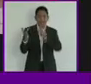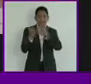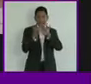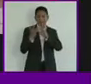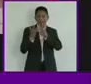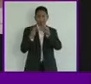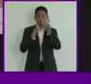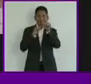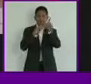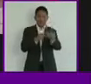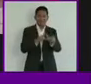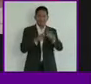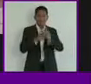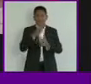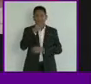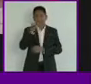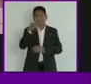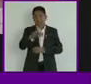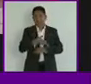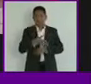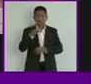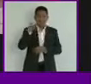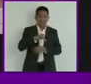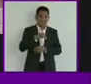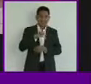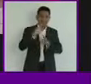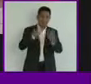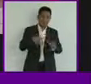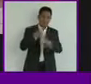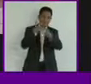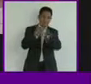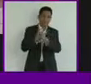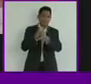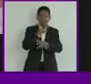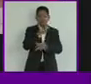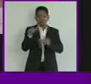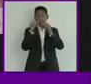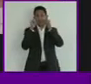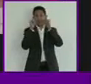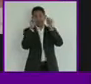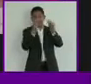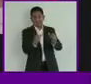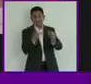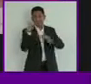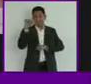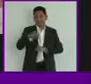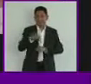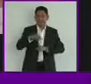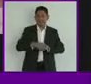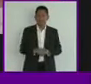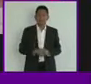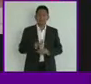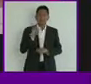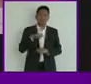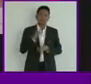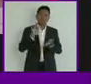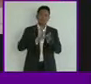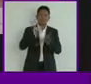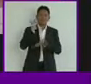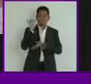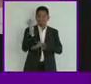órdenes. Qué padre que pudieron generar el espacio, ¿no? Que me prestaron sus oídos, me prestaron su tiempo y me prestaron su interés en escuchar y en